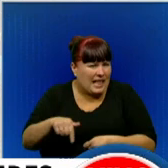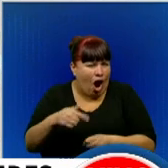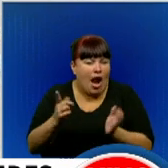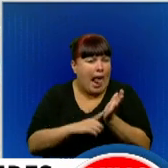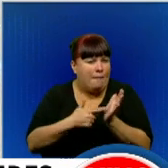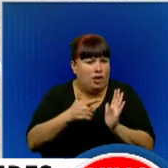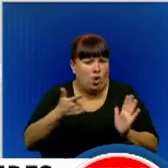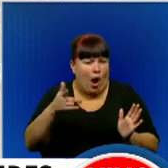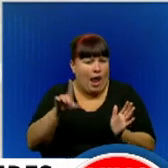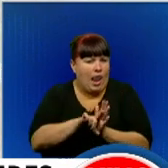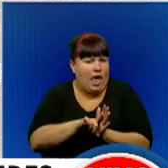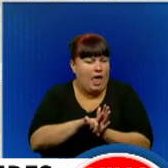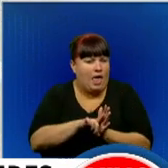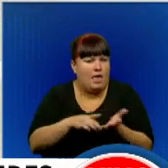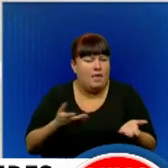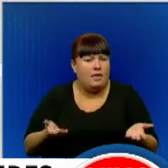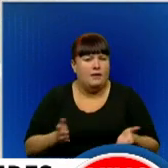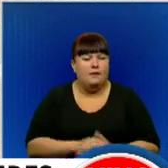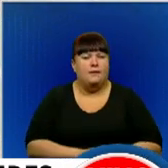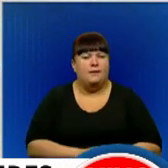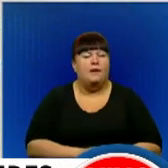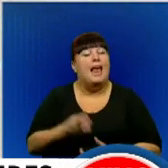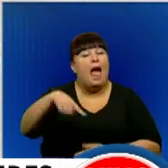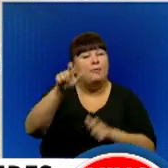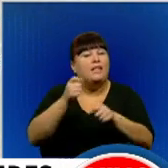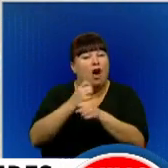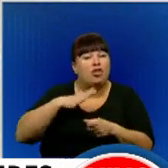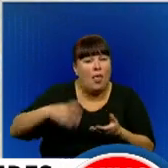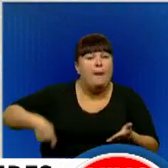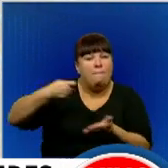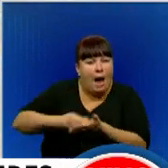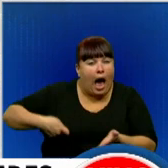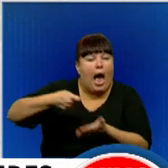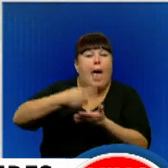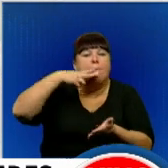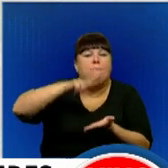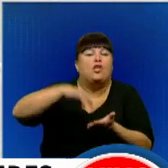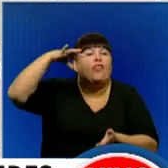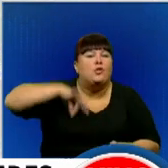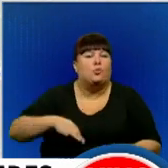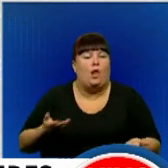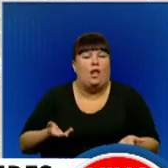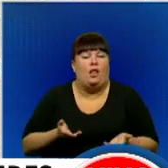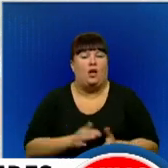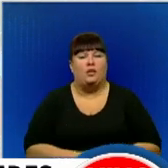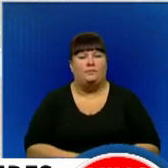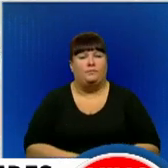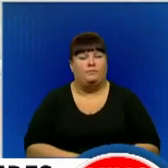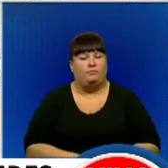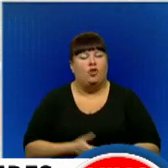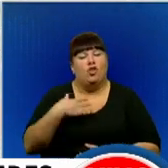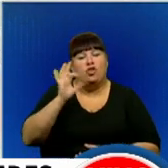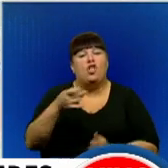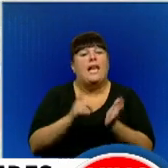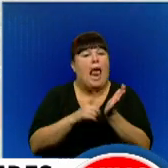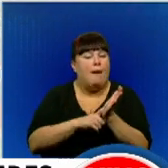reglamentada la ley o sea esos trabajadores siguen pagando el impuesto al salario entiendo que